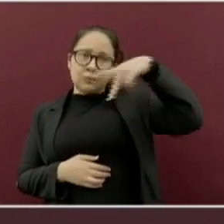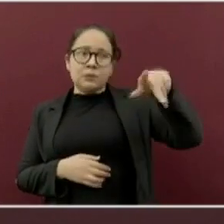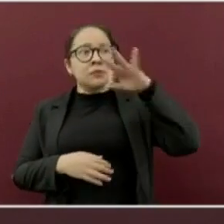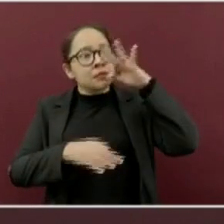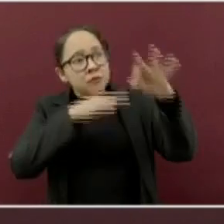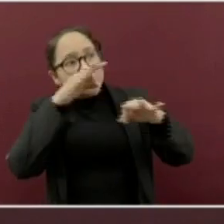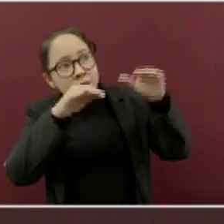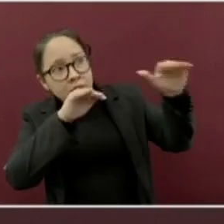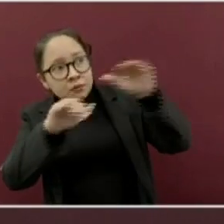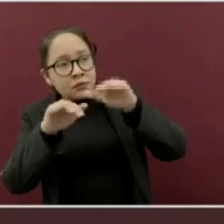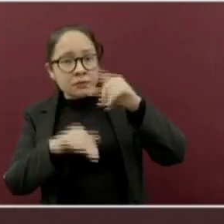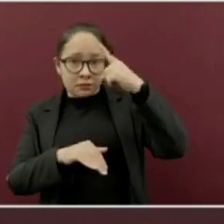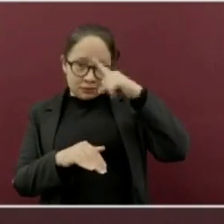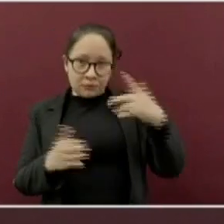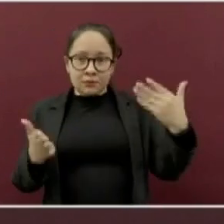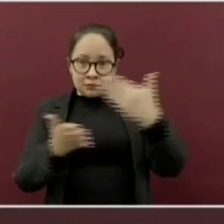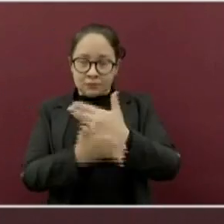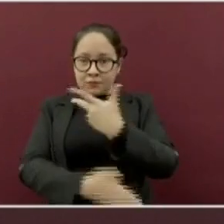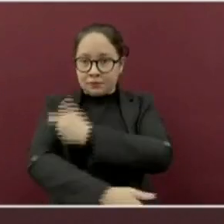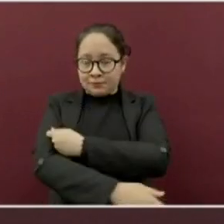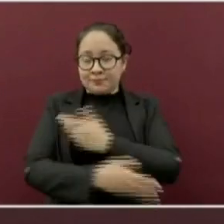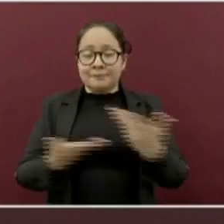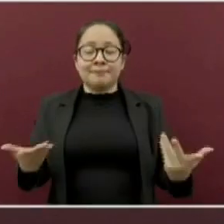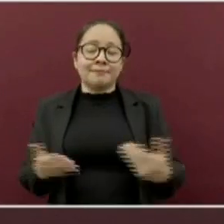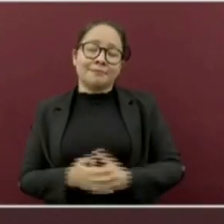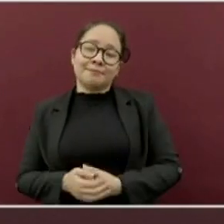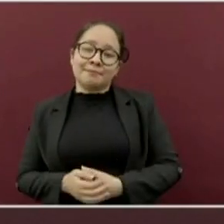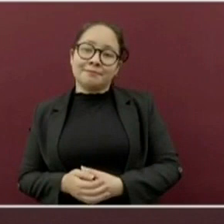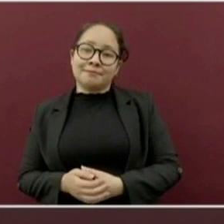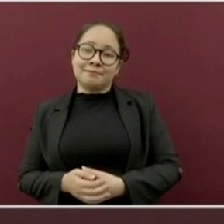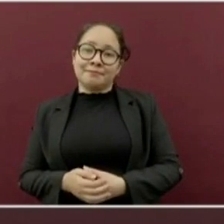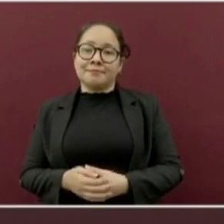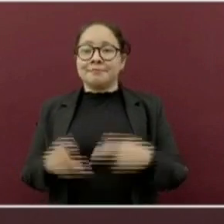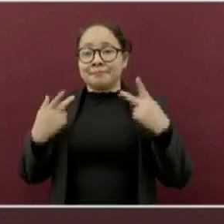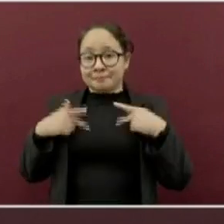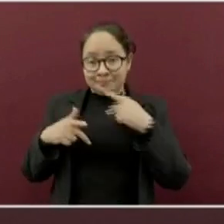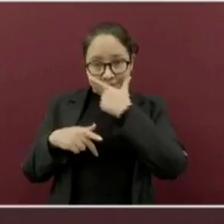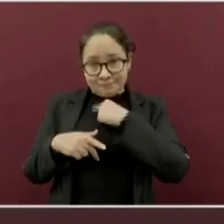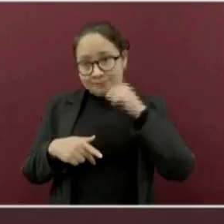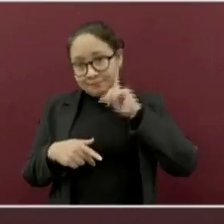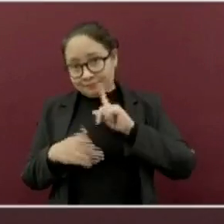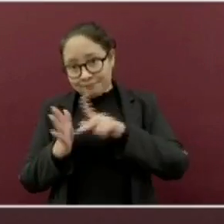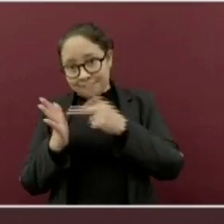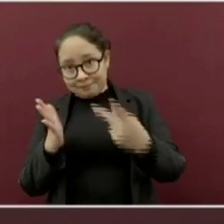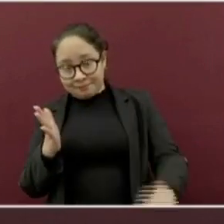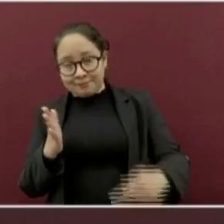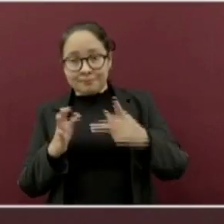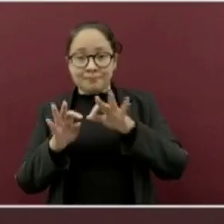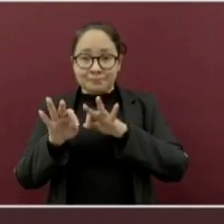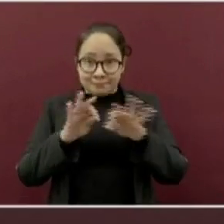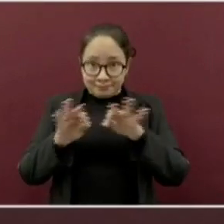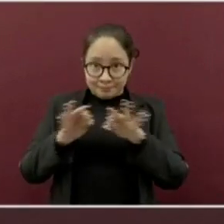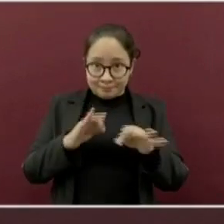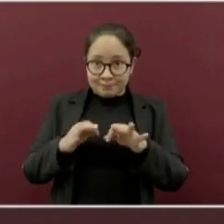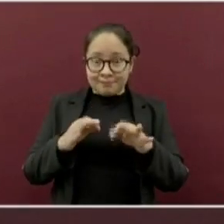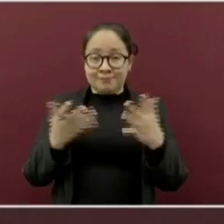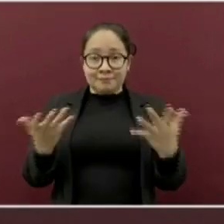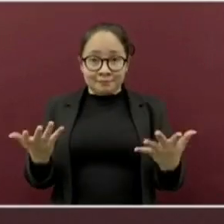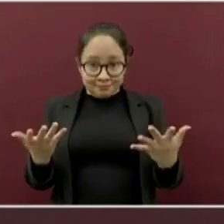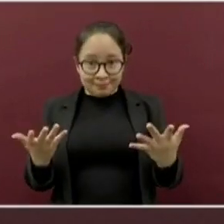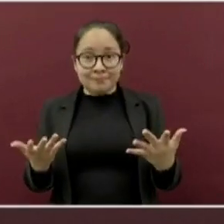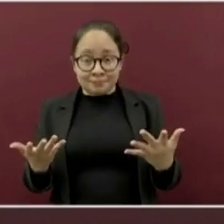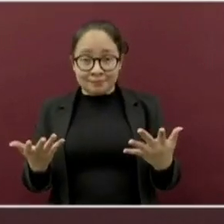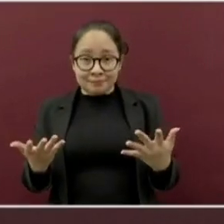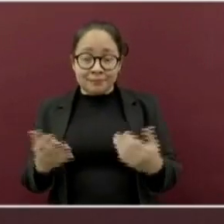sean vacunados. Señoras y señores periodistas, recuerden, la salud no es